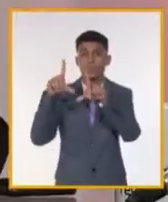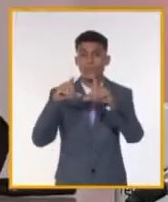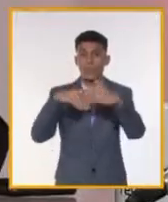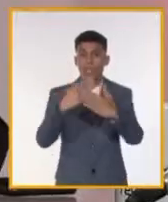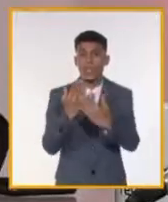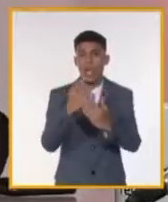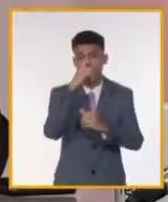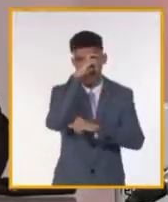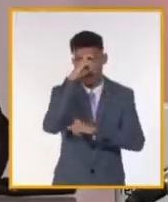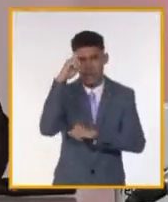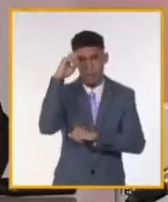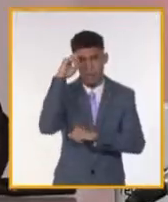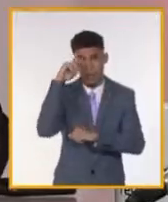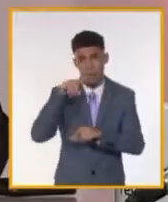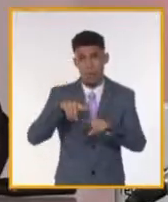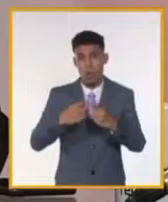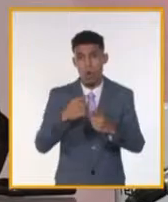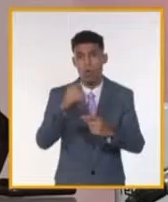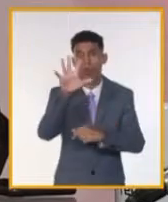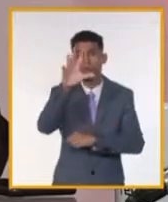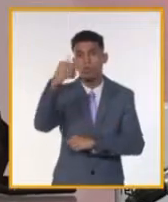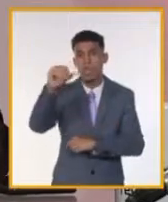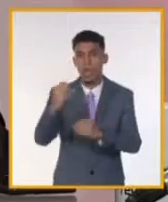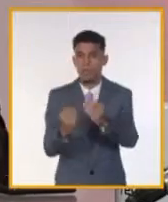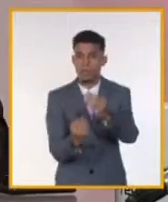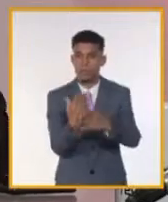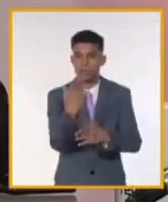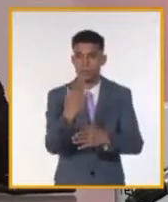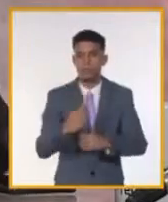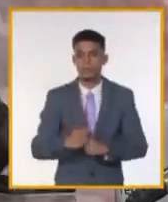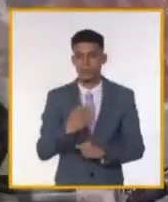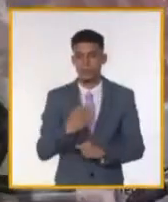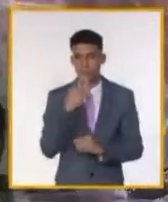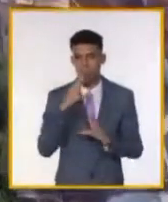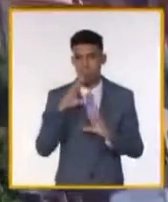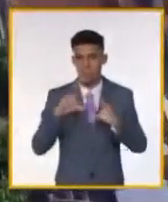Santi Espíritus, la villa que está cumpliendo 510 años de fundada. Muy buenas.